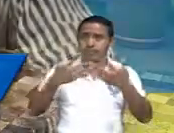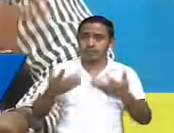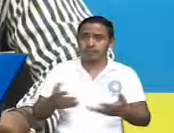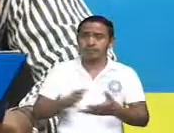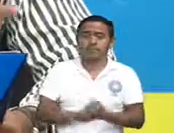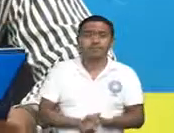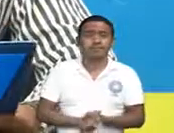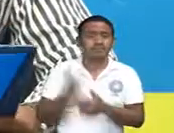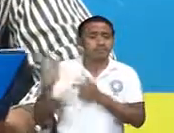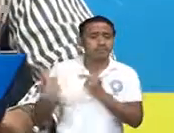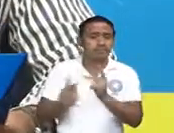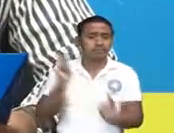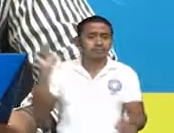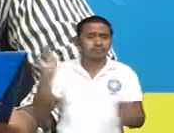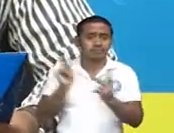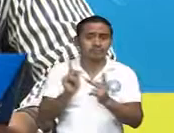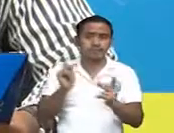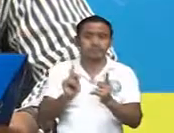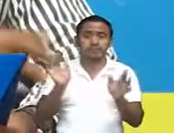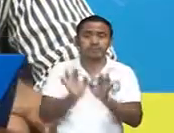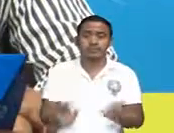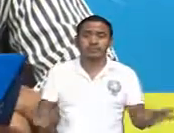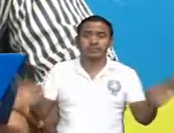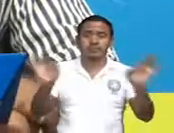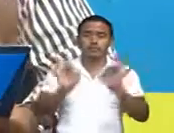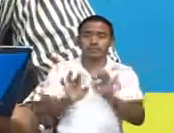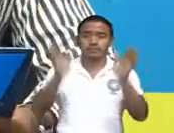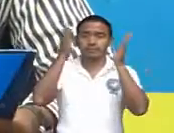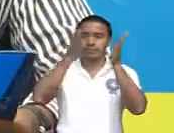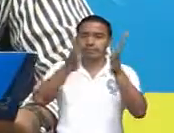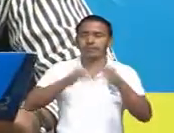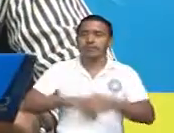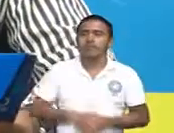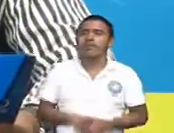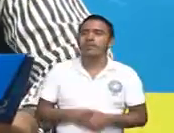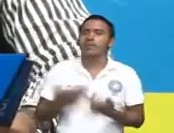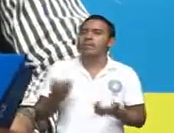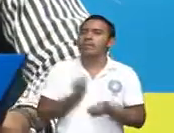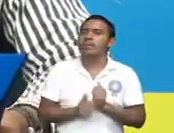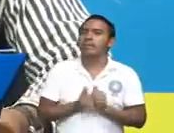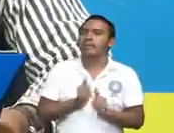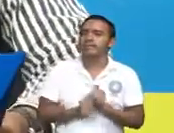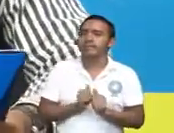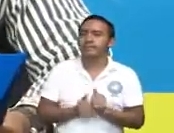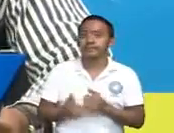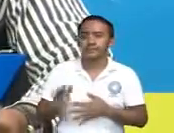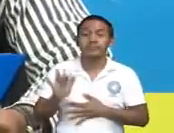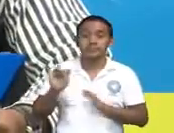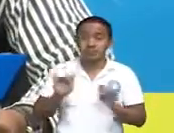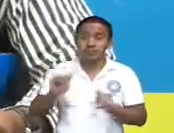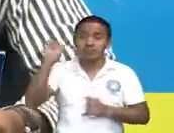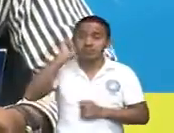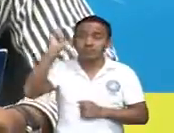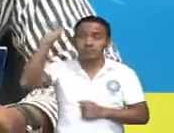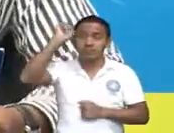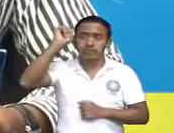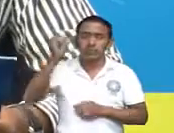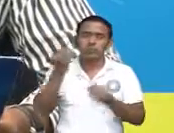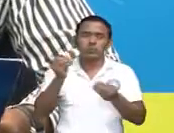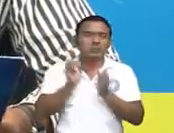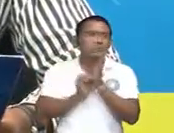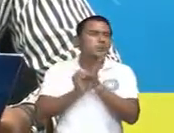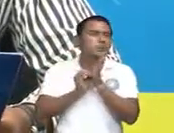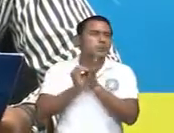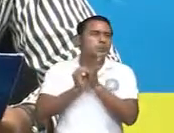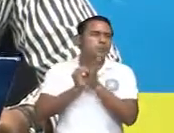muy acertadamente sobre la importancia de prestar atención que pasa con aquella persona por ejemplo ya adulta que le pica mucho